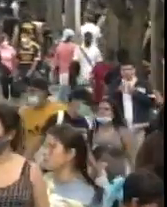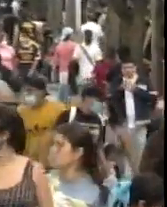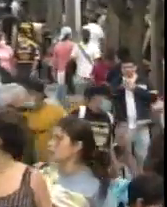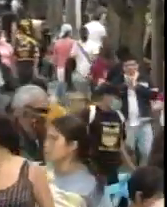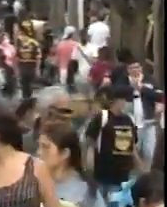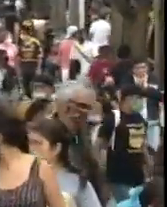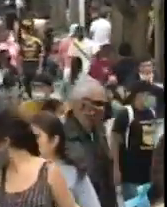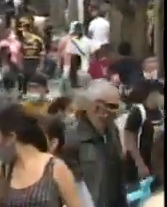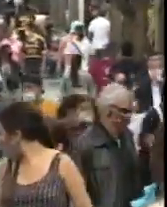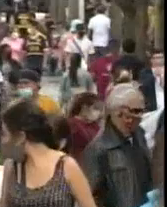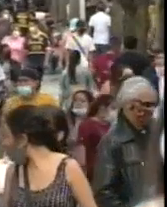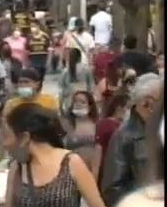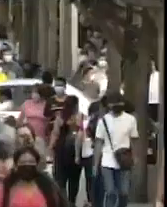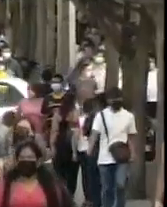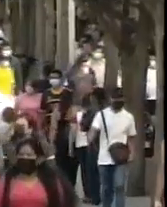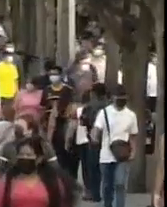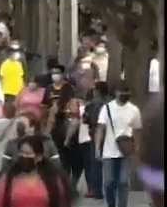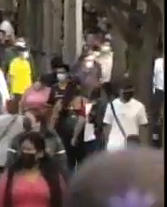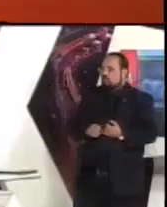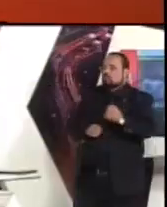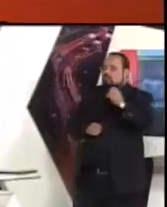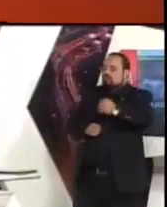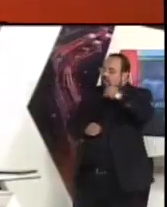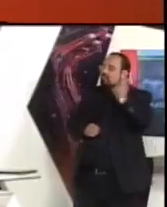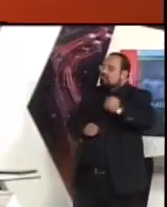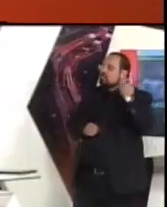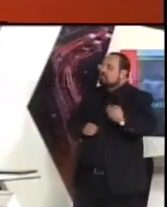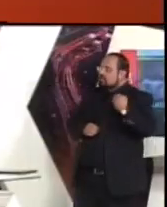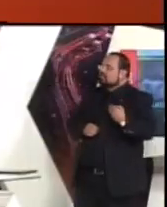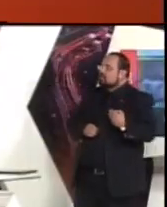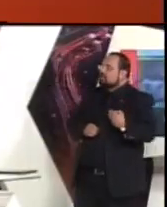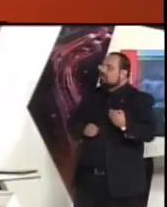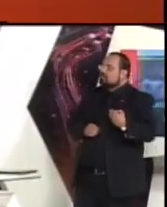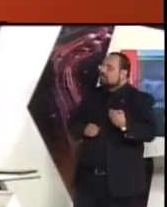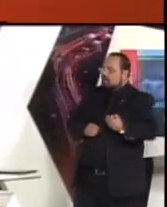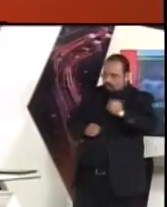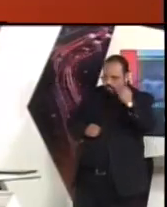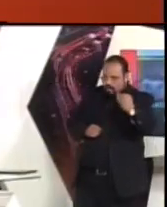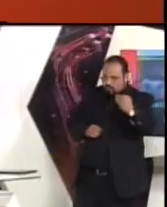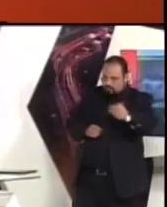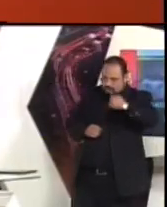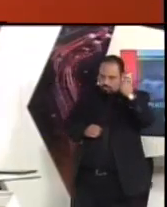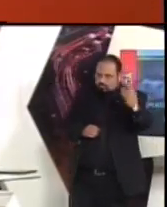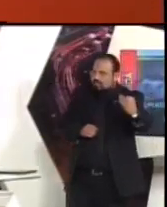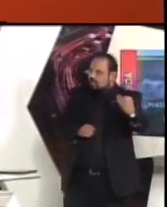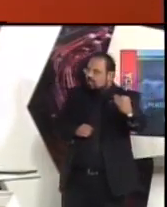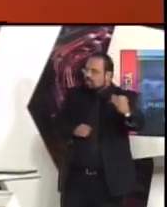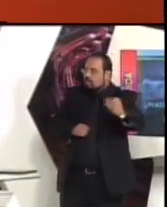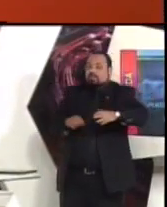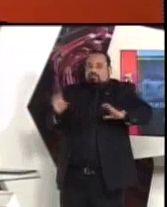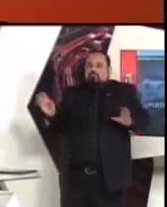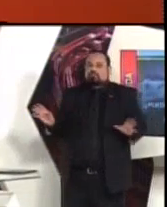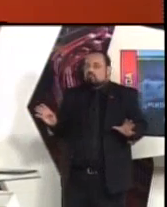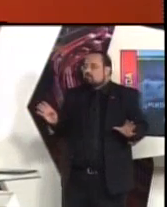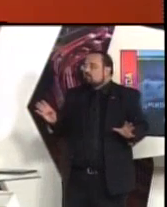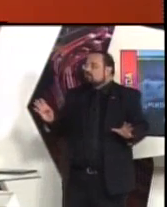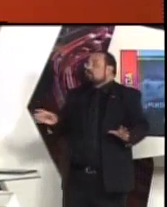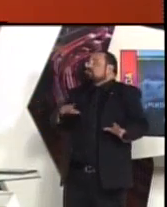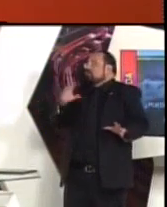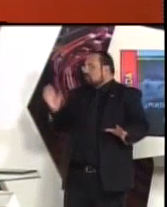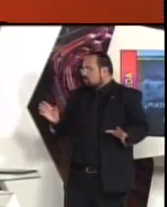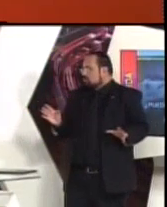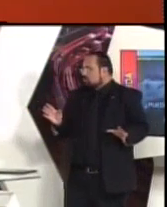las mismas autoridades del gobierno guatemalteco si van a ver medidas restrictivas en horarios en movilidad y hasta eventualmente